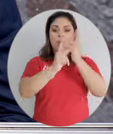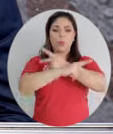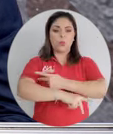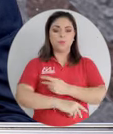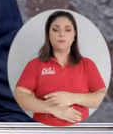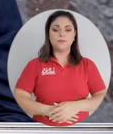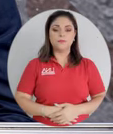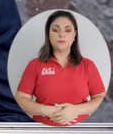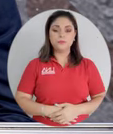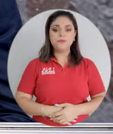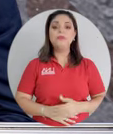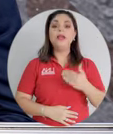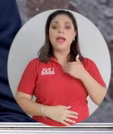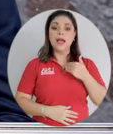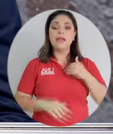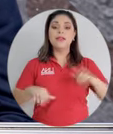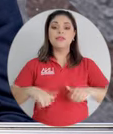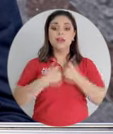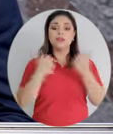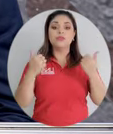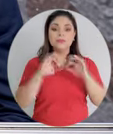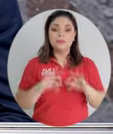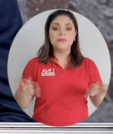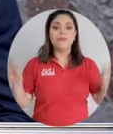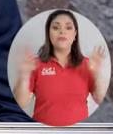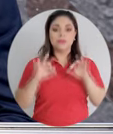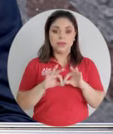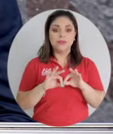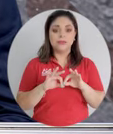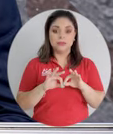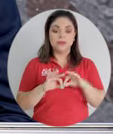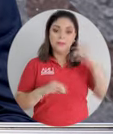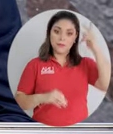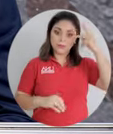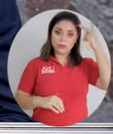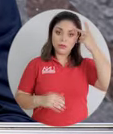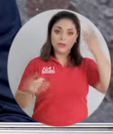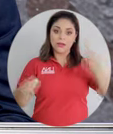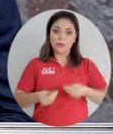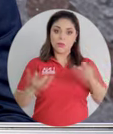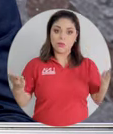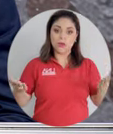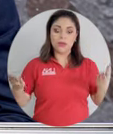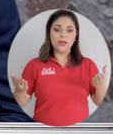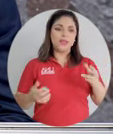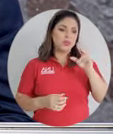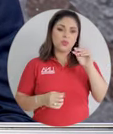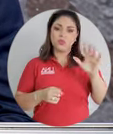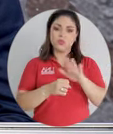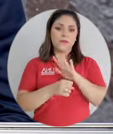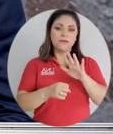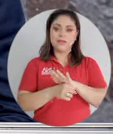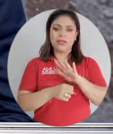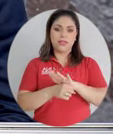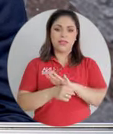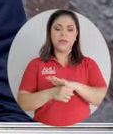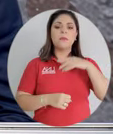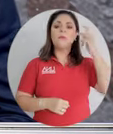agudizarse. Entonces ahí hay retos importantes para la política pública, en el sentido de que no basta con